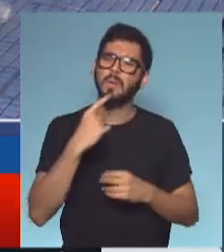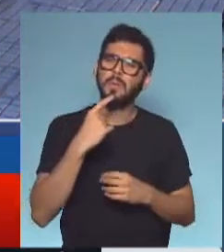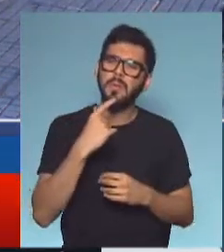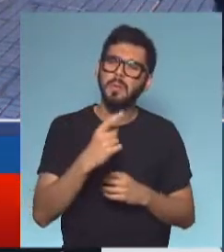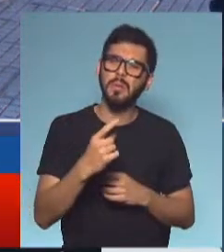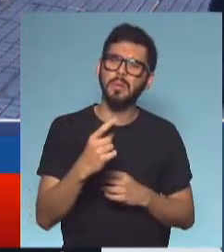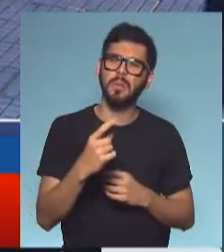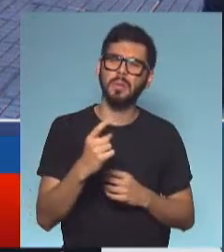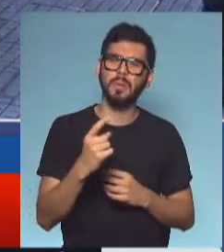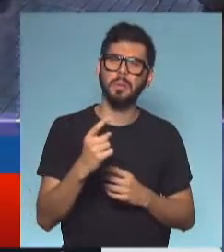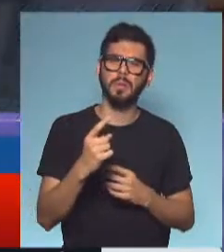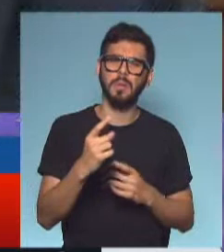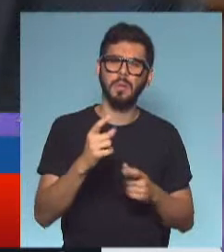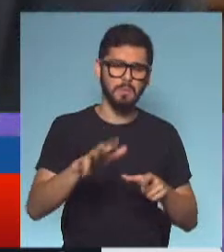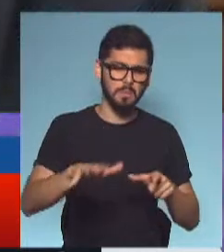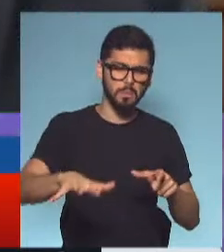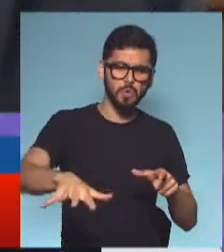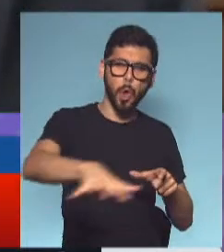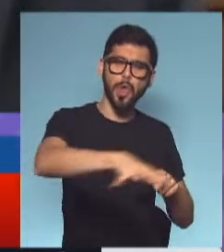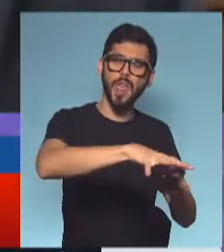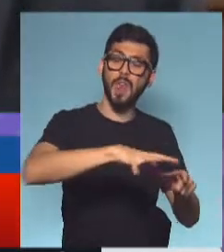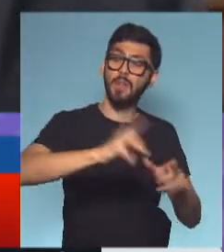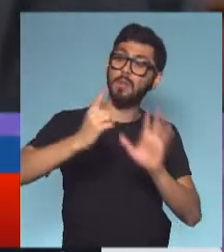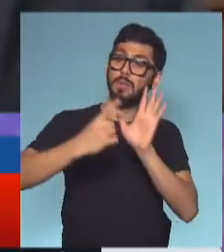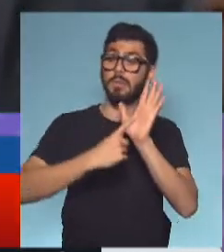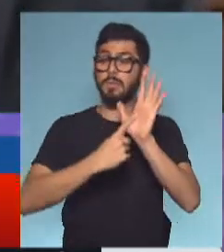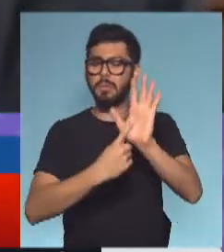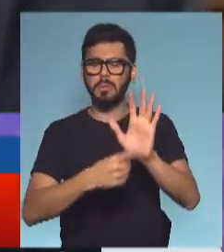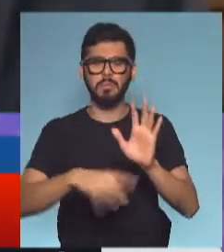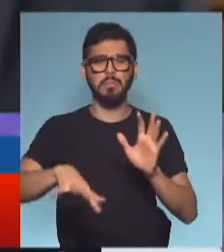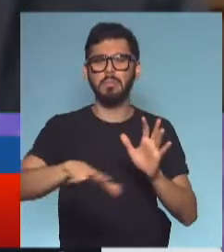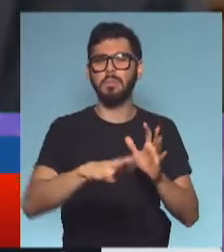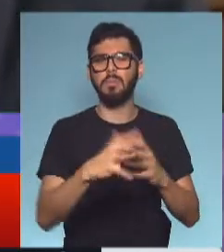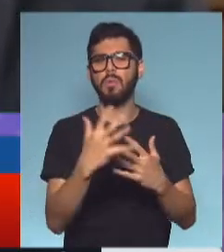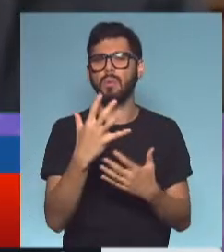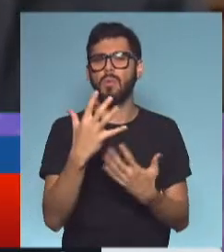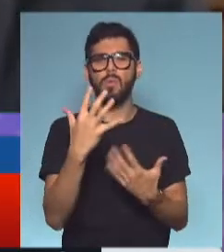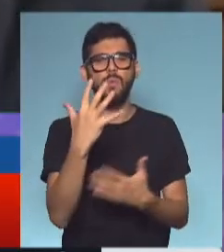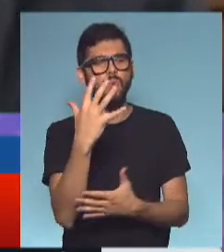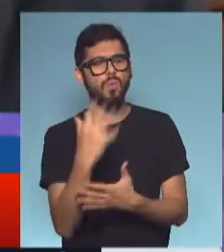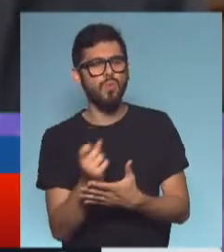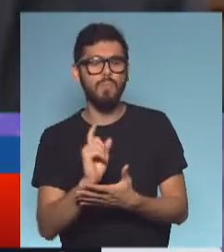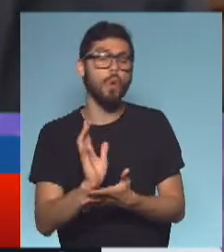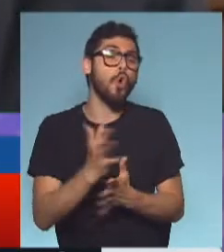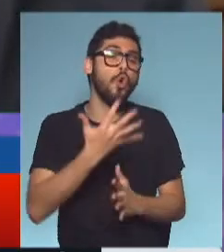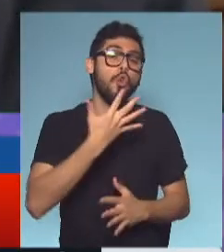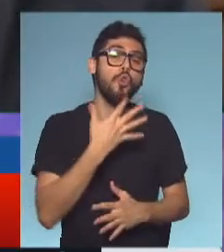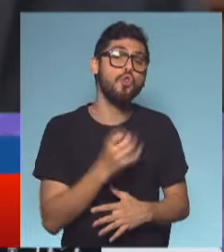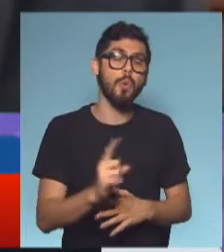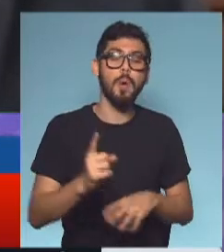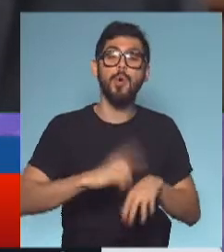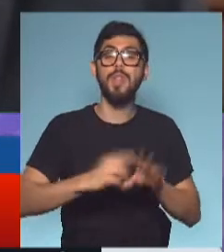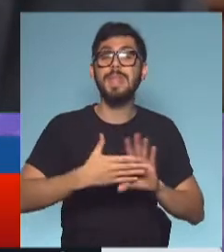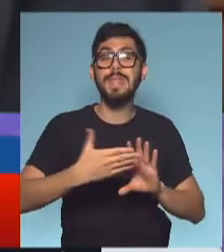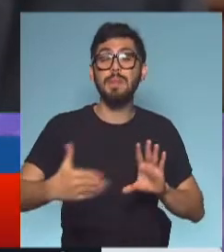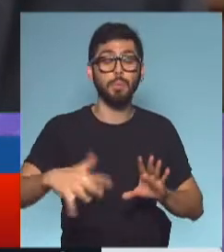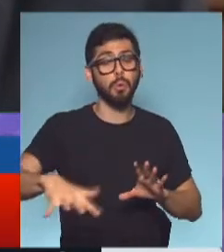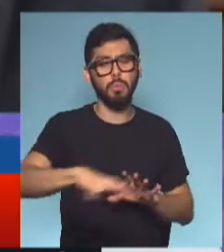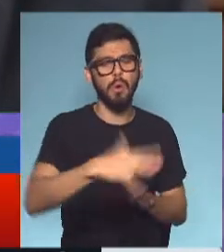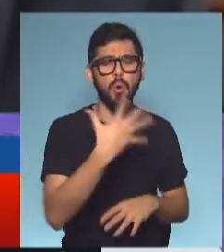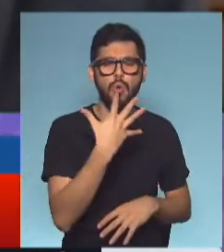la poca aceptación de la sociedad en general para cumplir esas medidas en la medida que se extienden en el tiempo, y también de